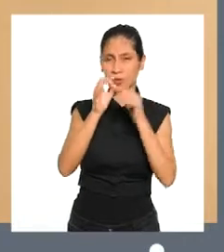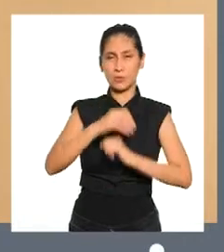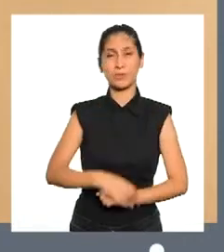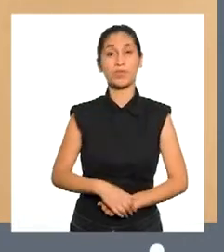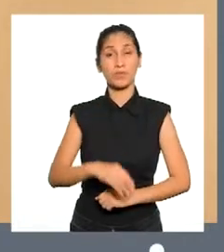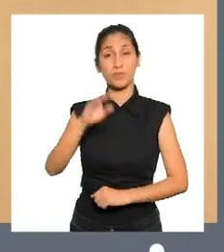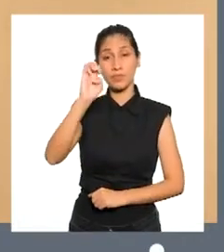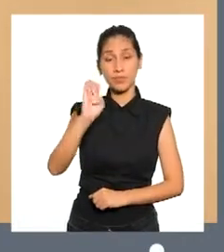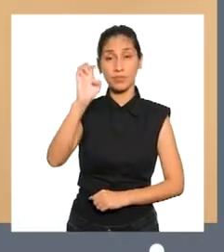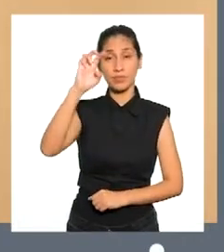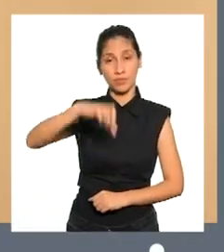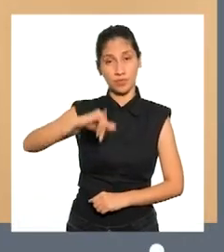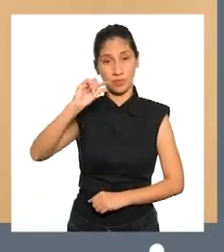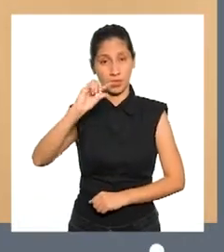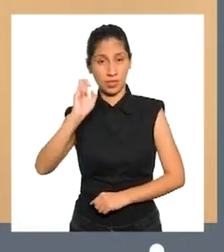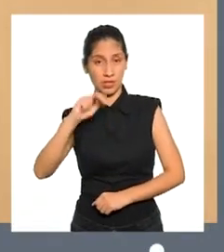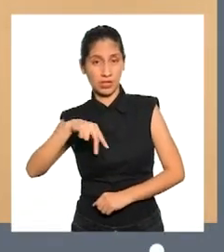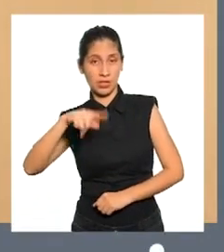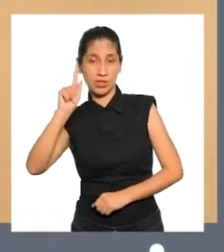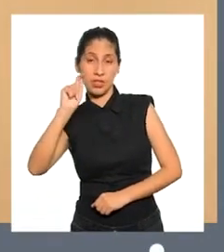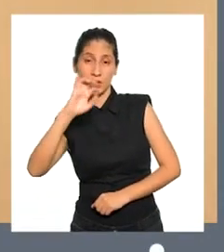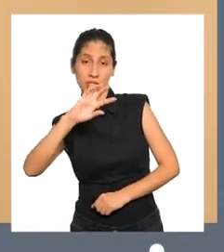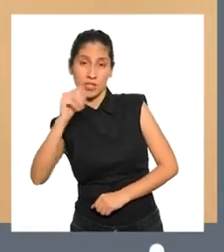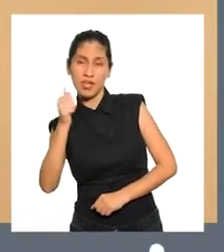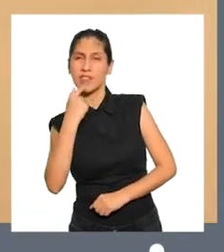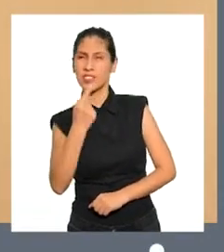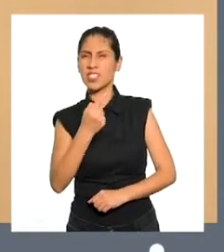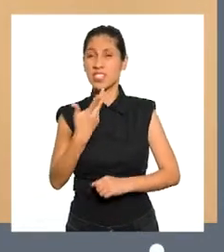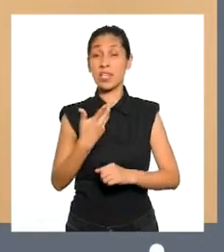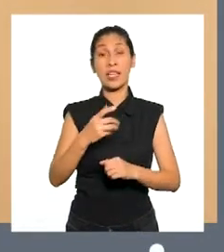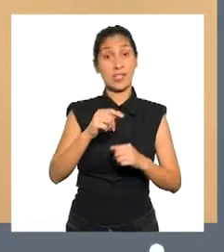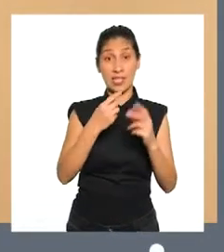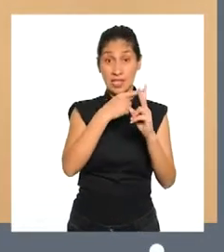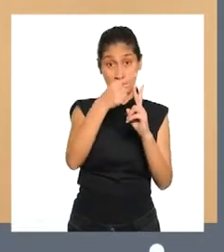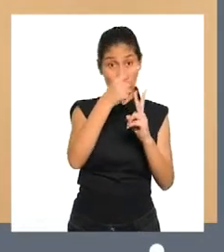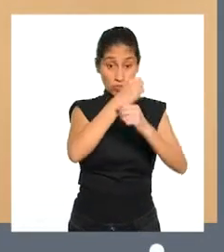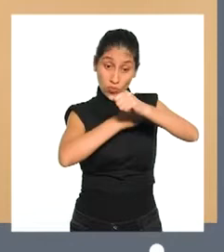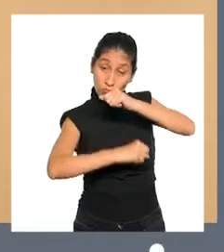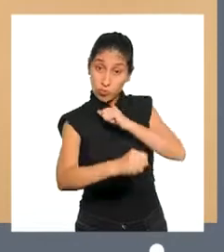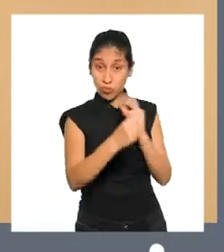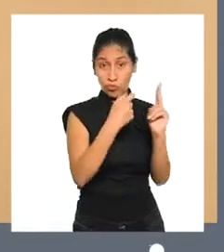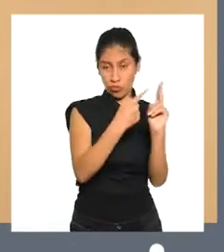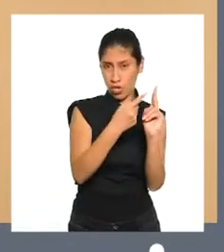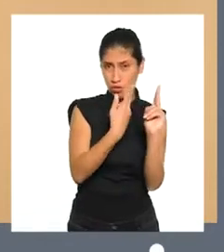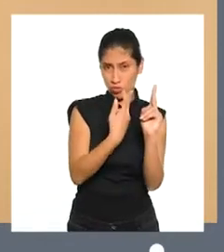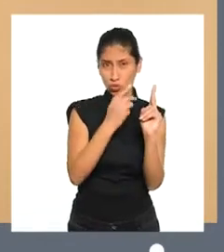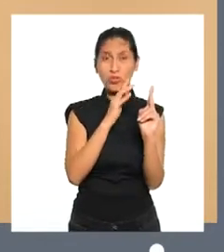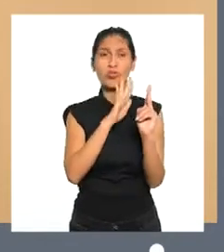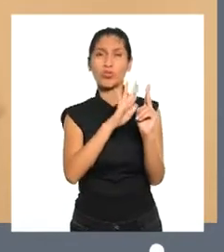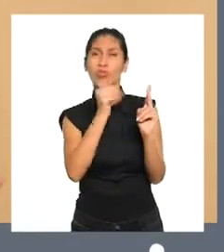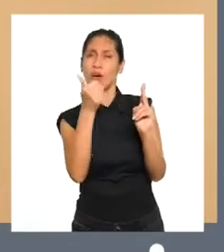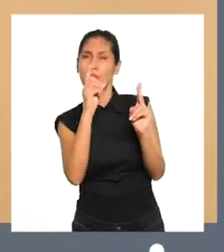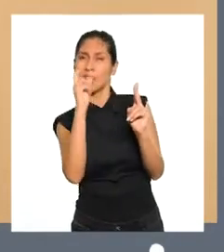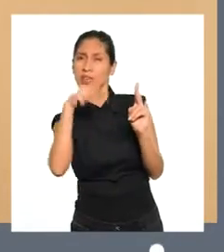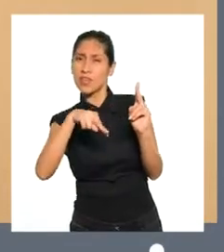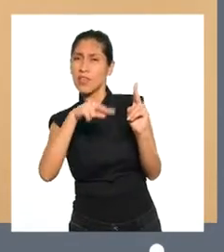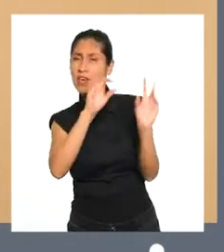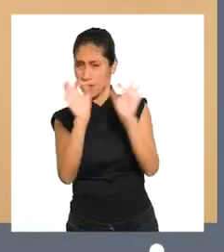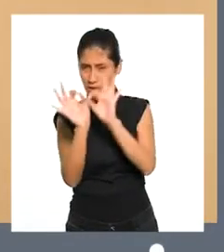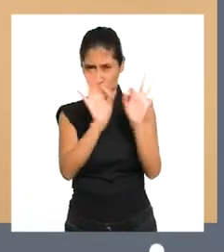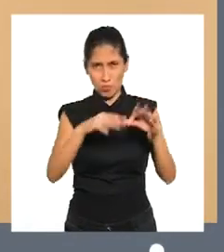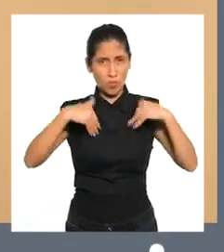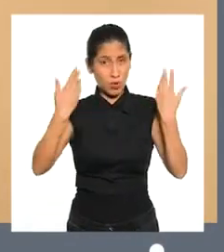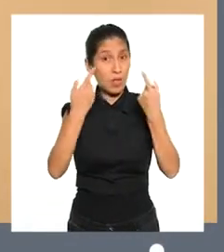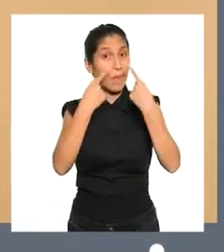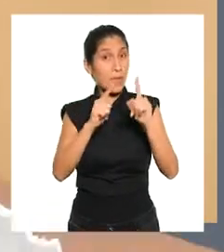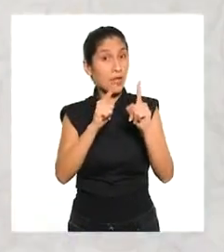La epigenética ha revelado que el código de ADN de los gemelos idénticos puede ser el mismo, pero la forma en que